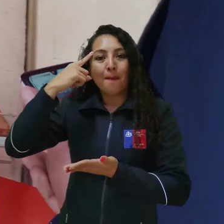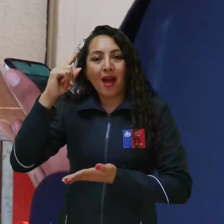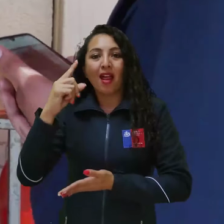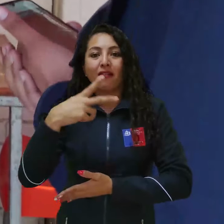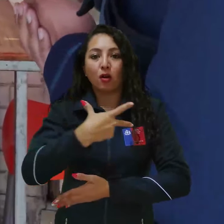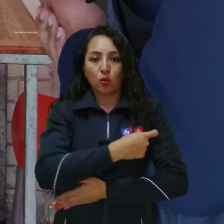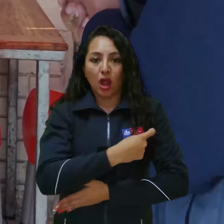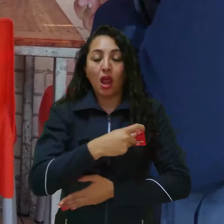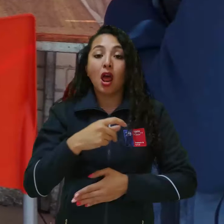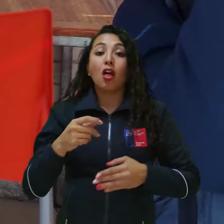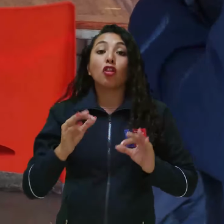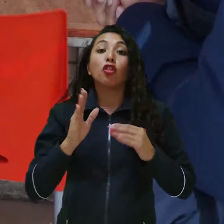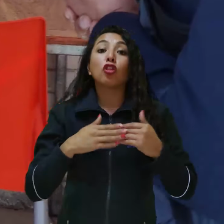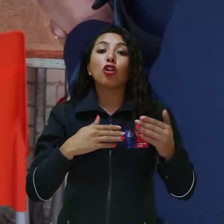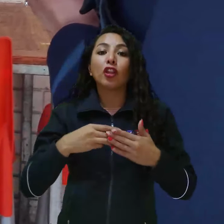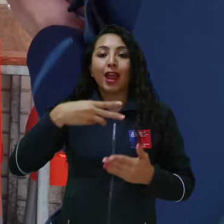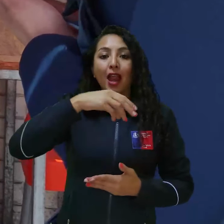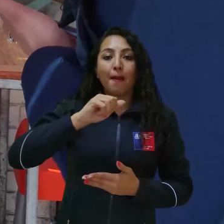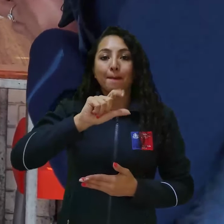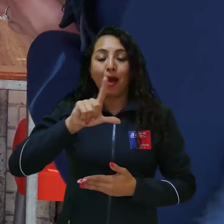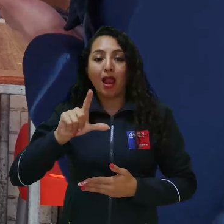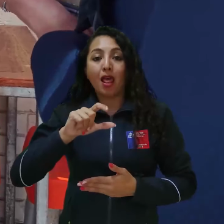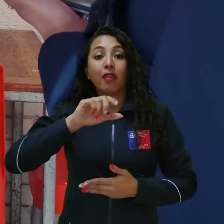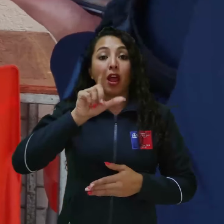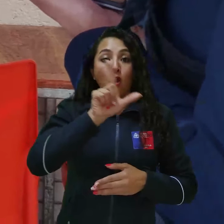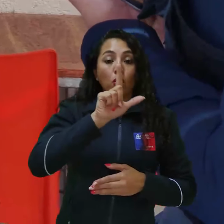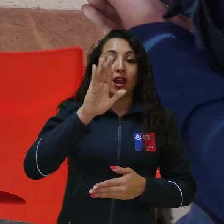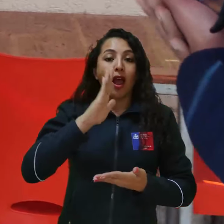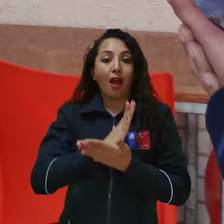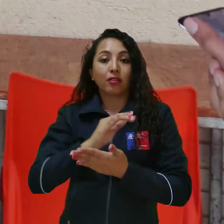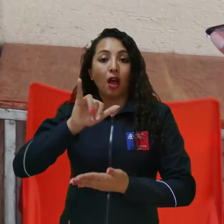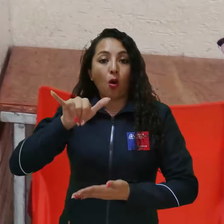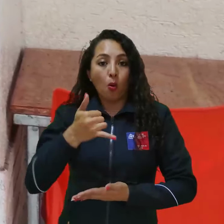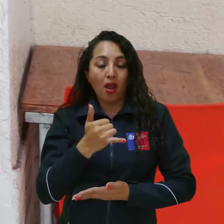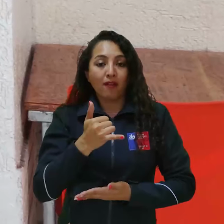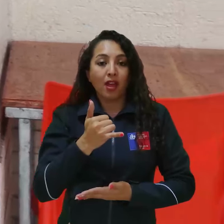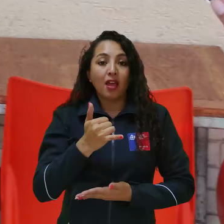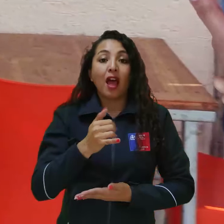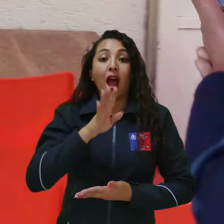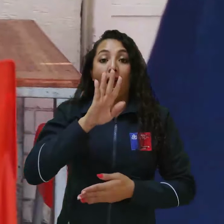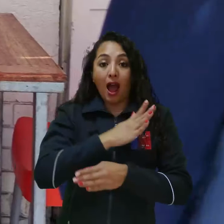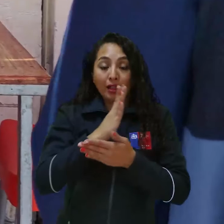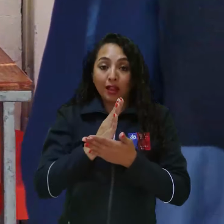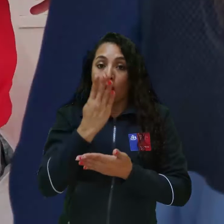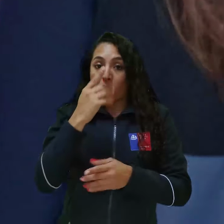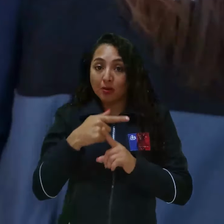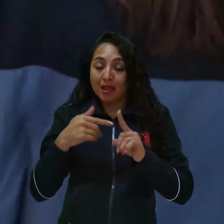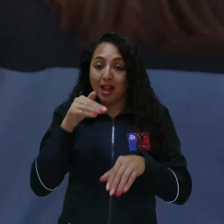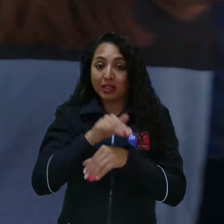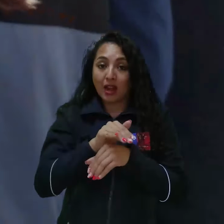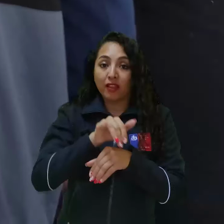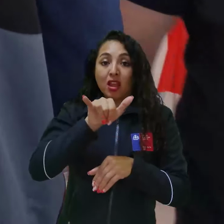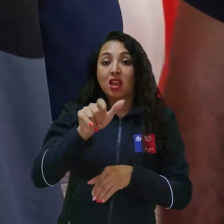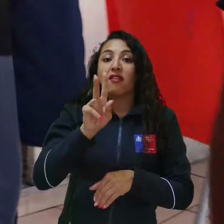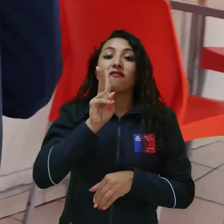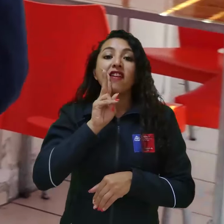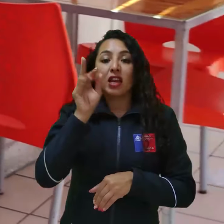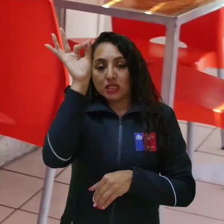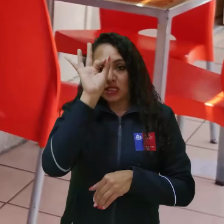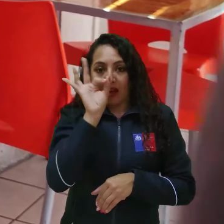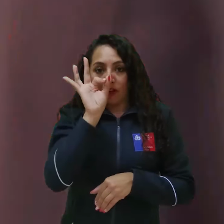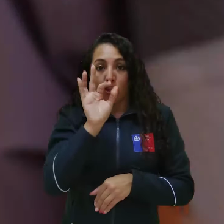vacunación, especialmente en el Mall Plaza Arica, que estamos de lunes a jueves desde las 9 y media de la mañana hasta las 4 y media de la tarde, y los